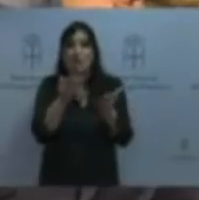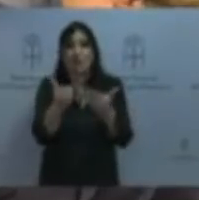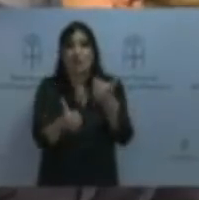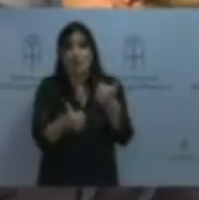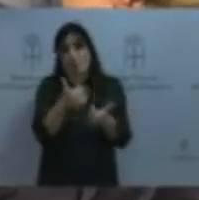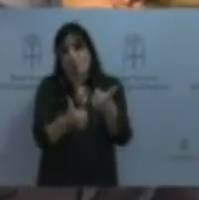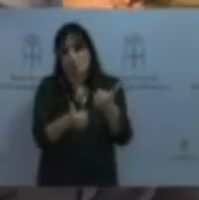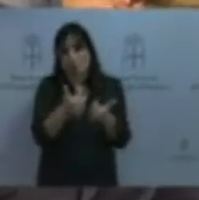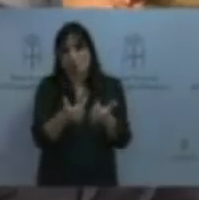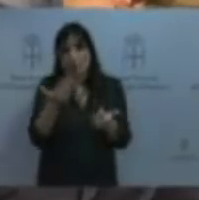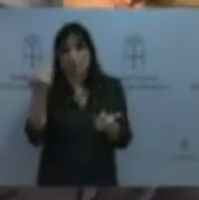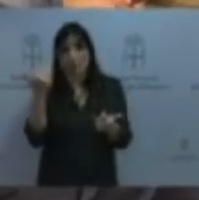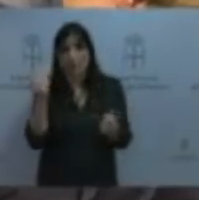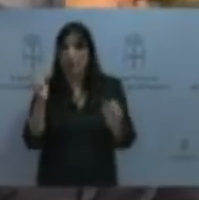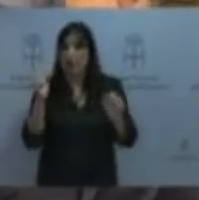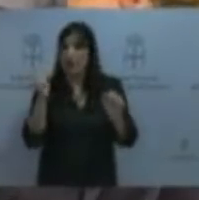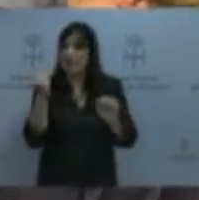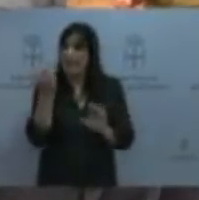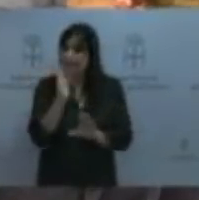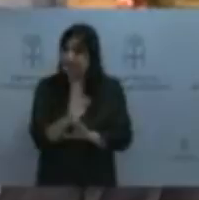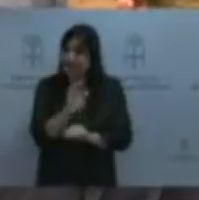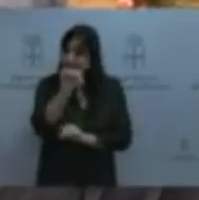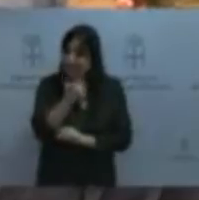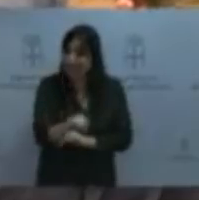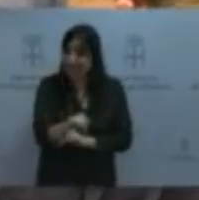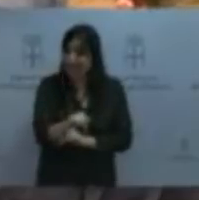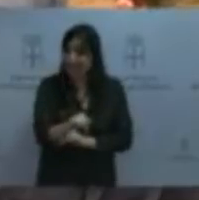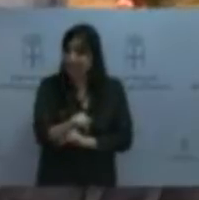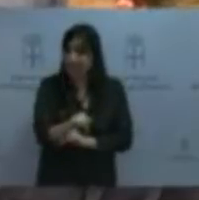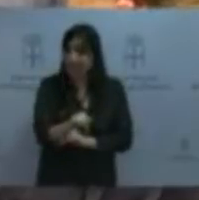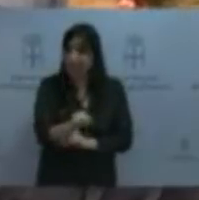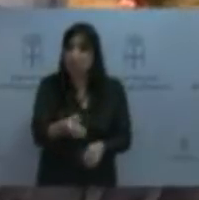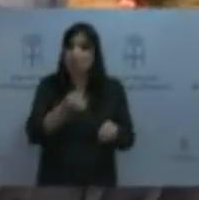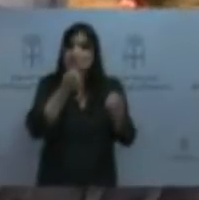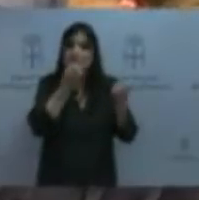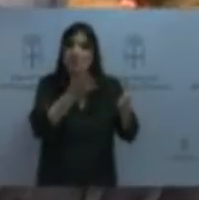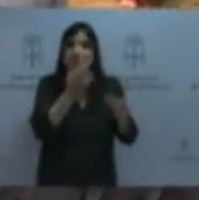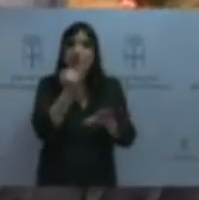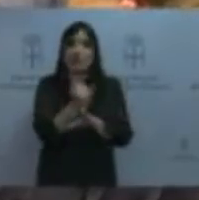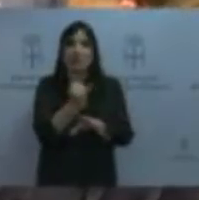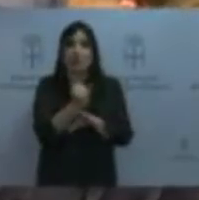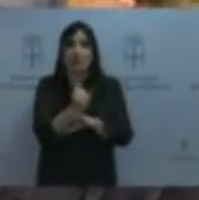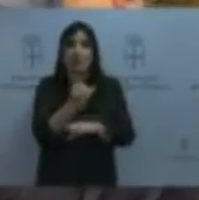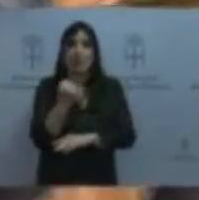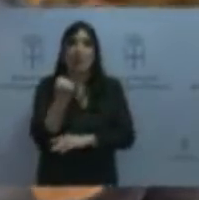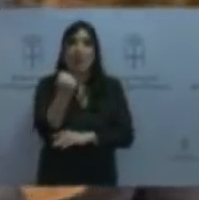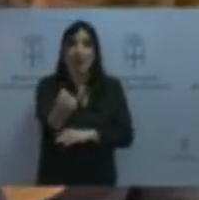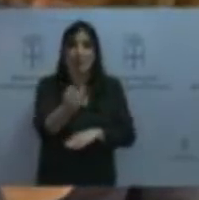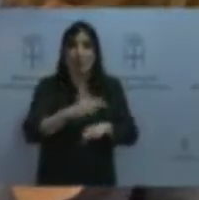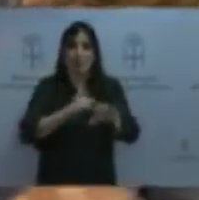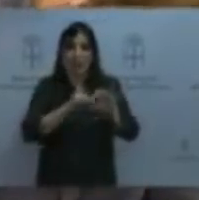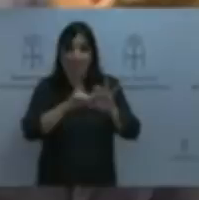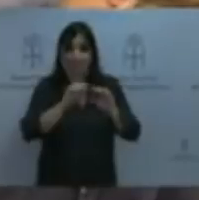presentar aquí, en esta Cámara, una declaración institucional de apoyo al mantenimiento de sus empleos en Oviedo, donde se